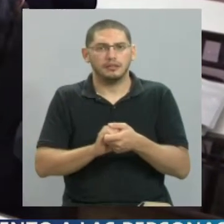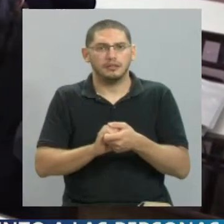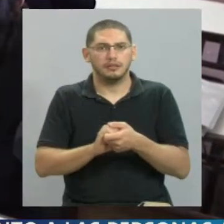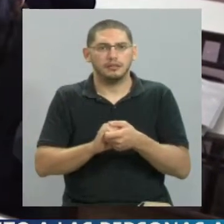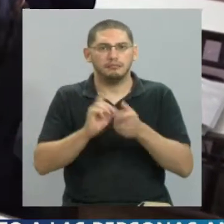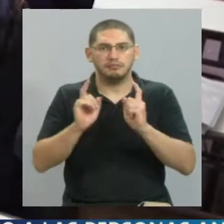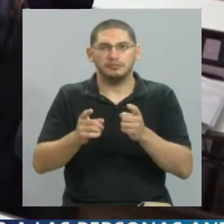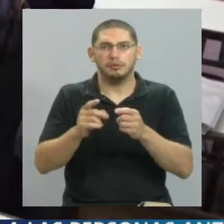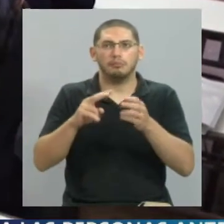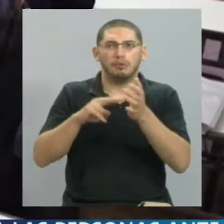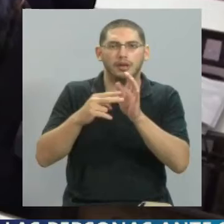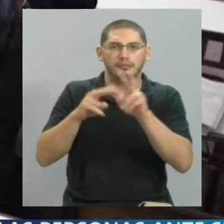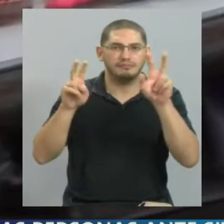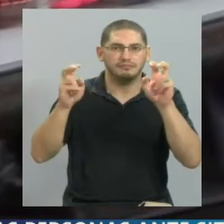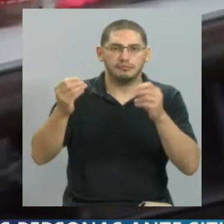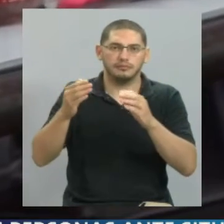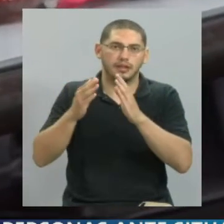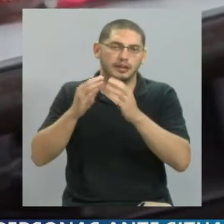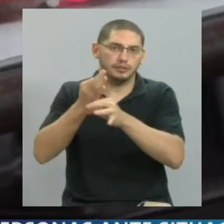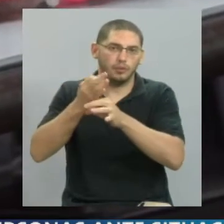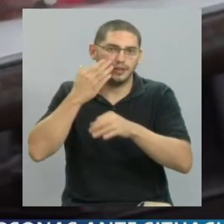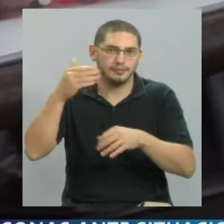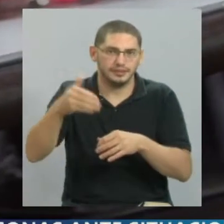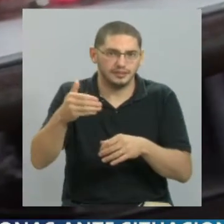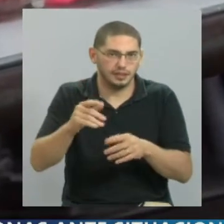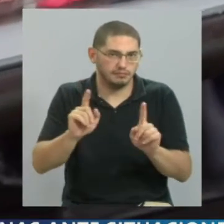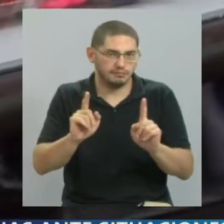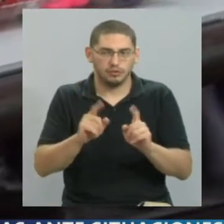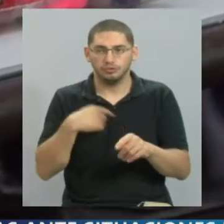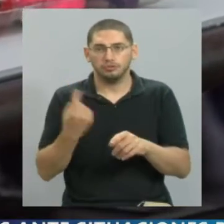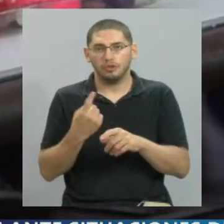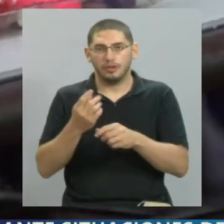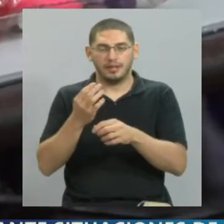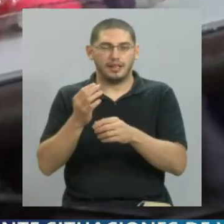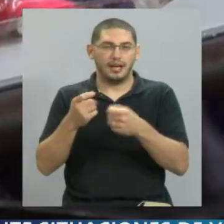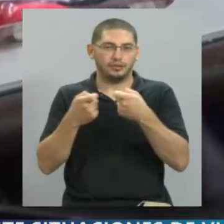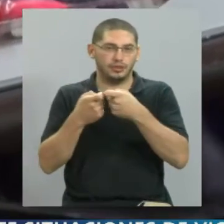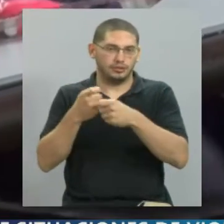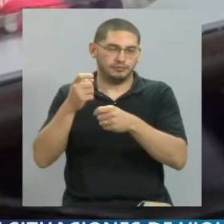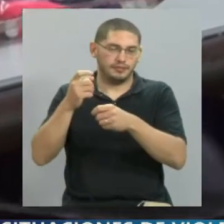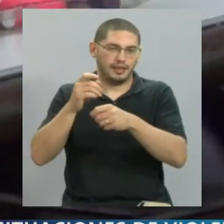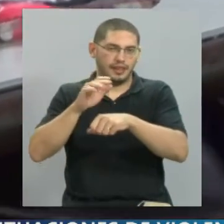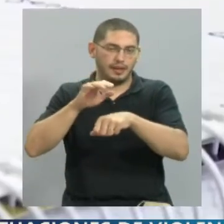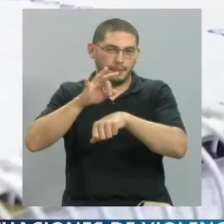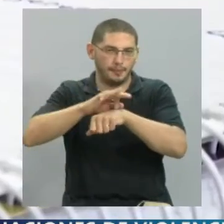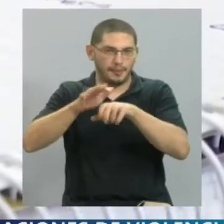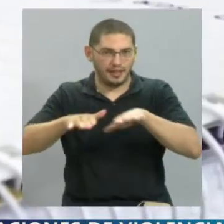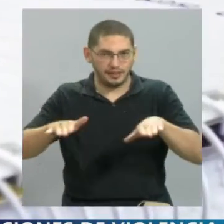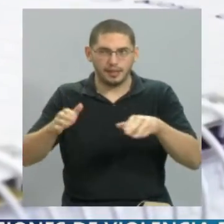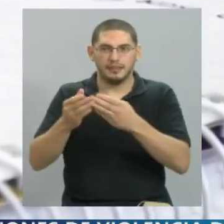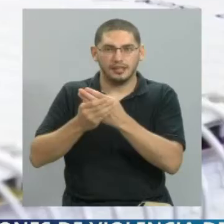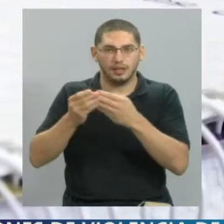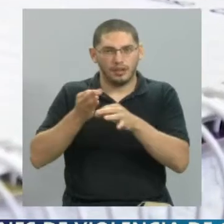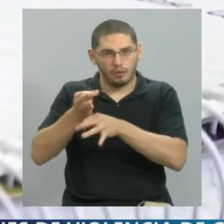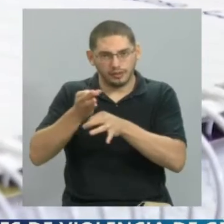la presencialidad. Por eso, desde la Sociedad Argentina de Pediatría venimos trabajando con el Ministerio de Salud y con el Ministerio de Educación de la